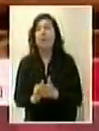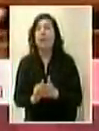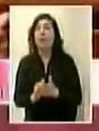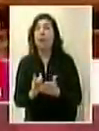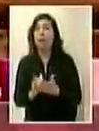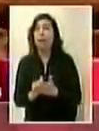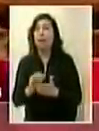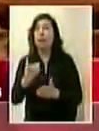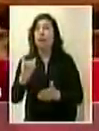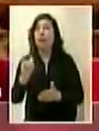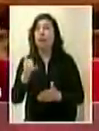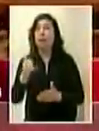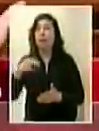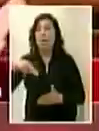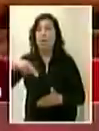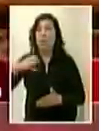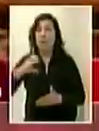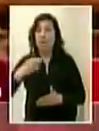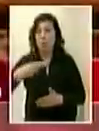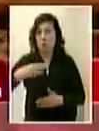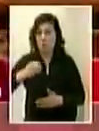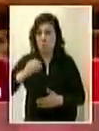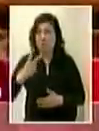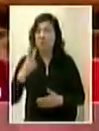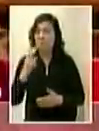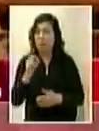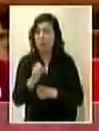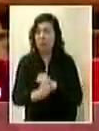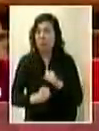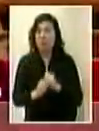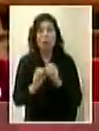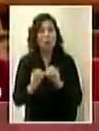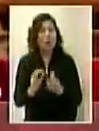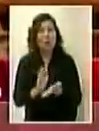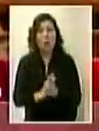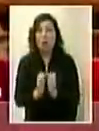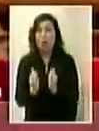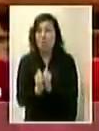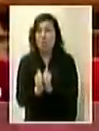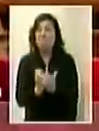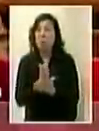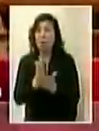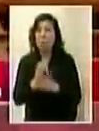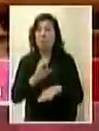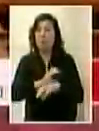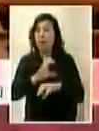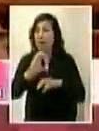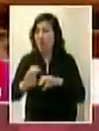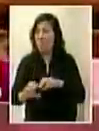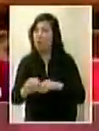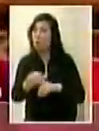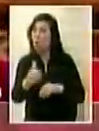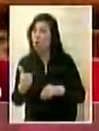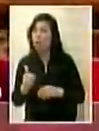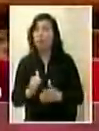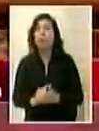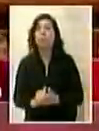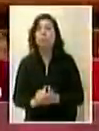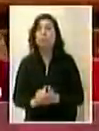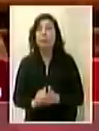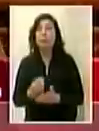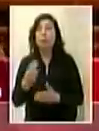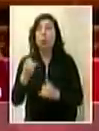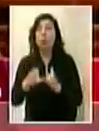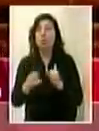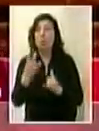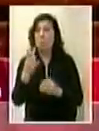que Yanacocha, o sea, tiene toda una historia de 20 años de incumplimientos con Cajamarca. Y por otro lado, en los